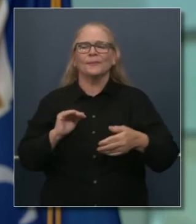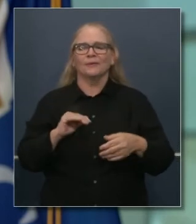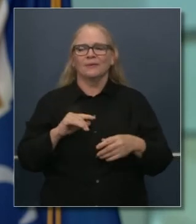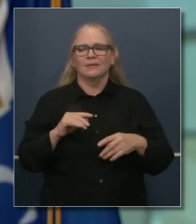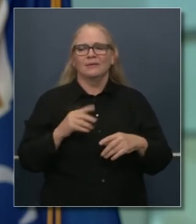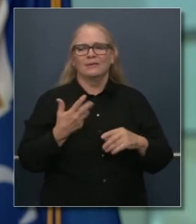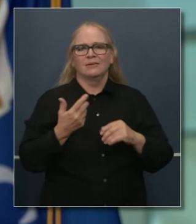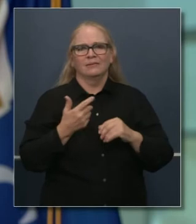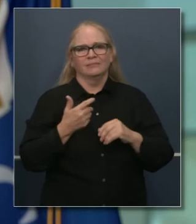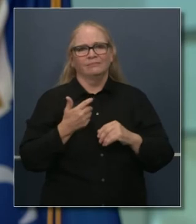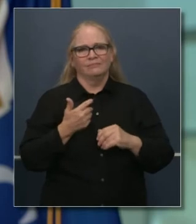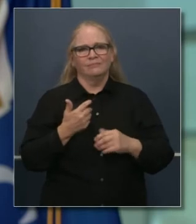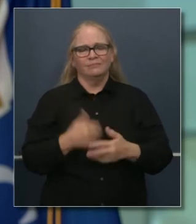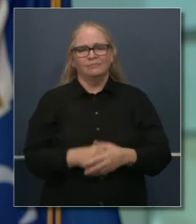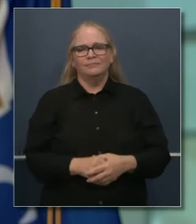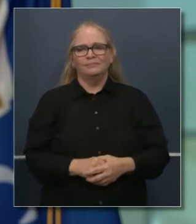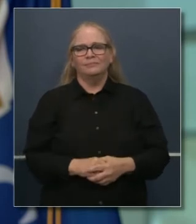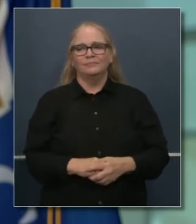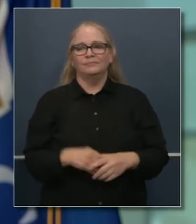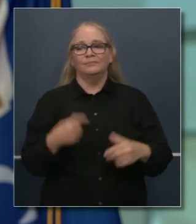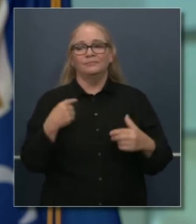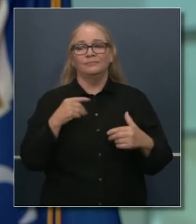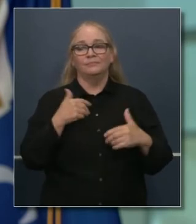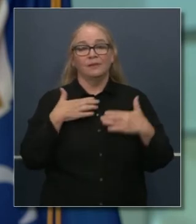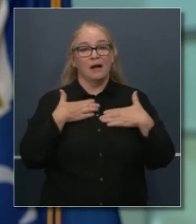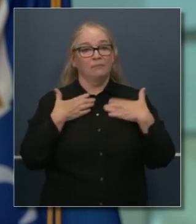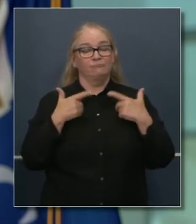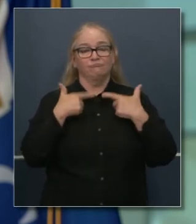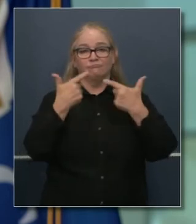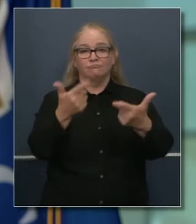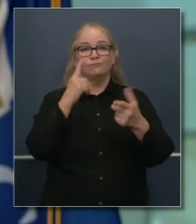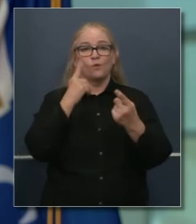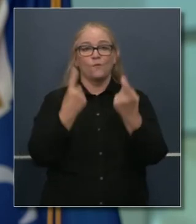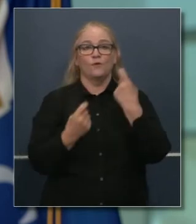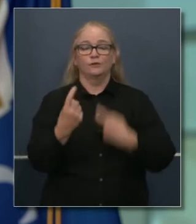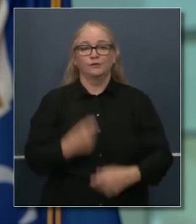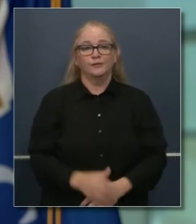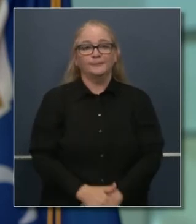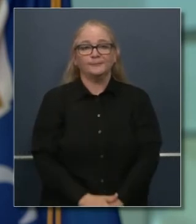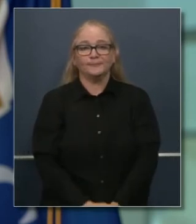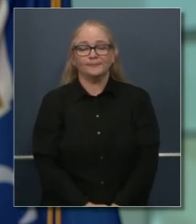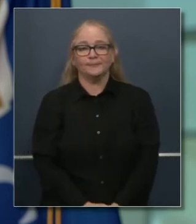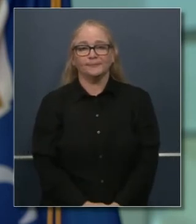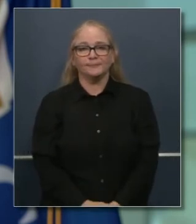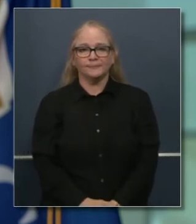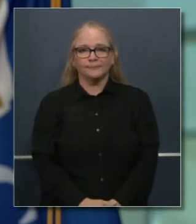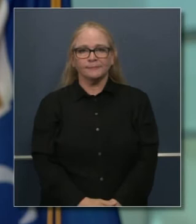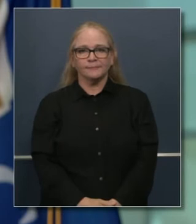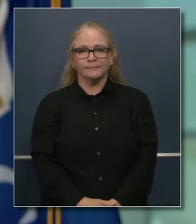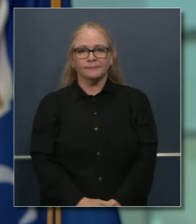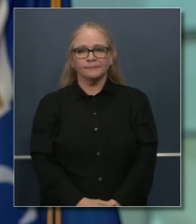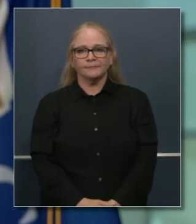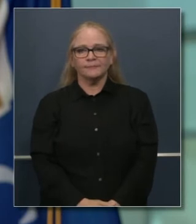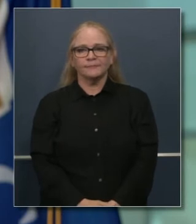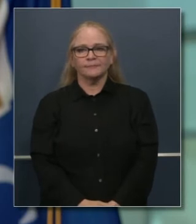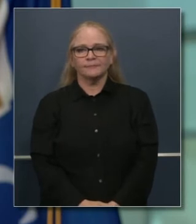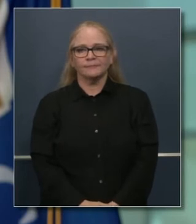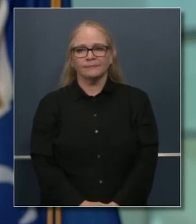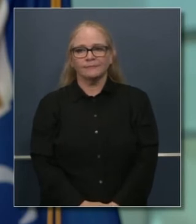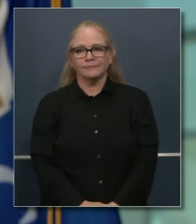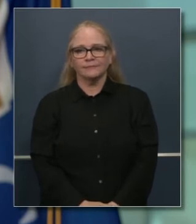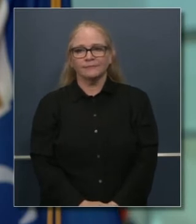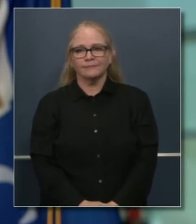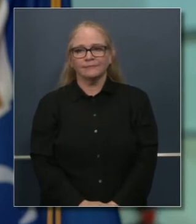seguimos por buen camino el camino en el que estamos cuidando nos a todos y mutuamente sus preguntas por favor